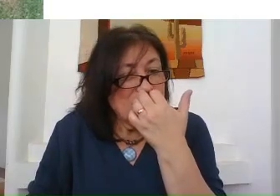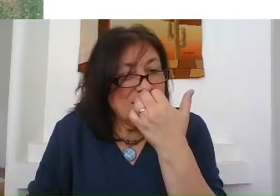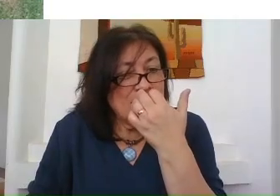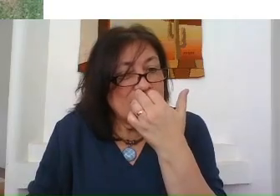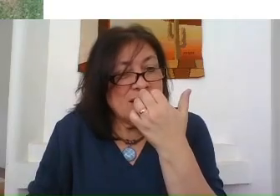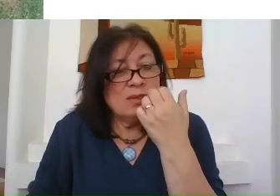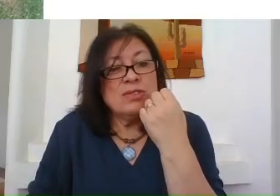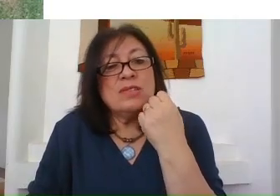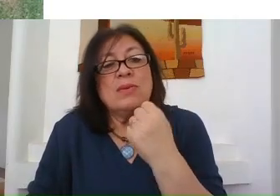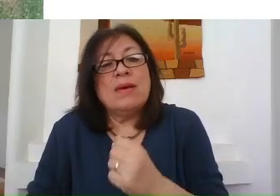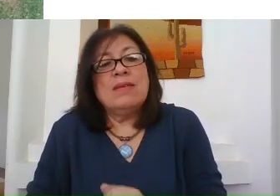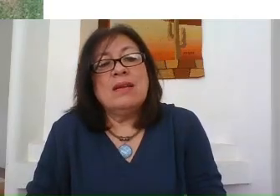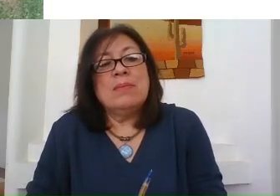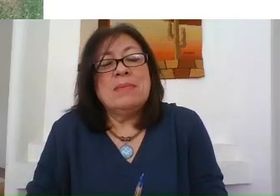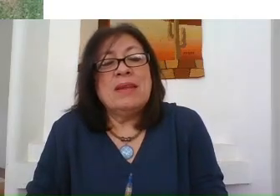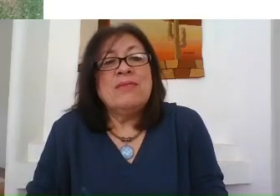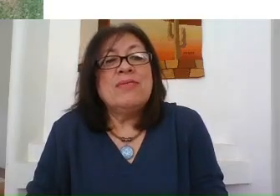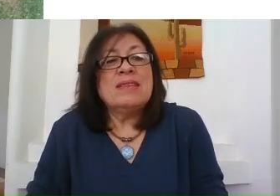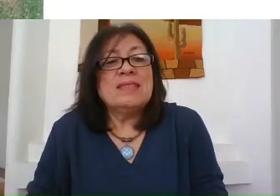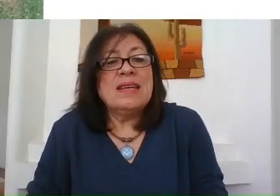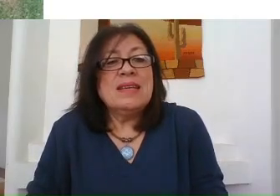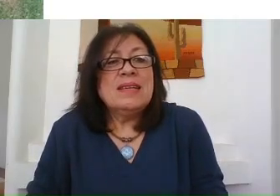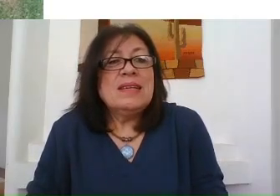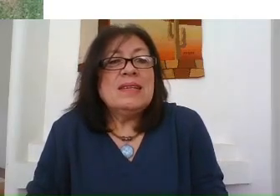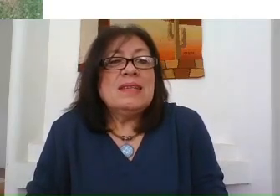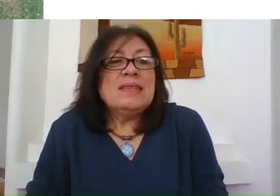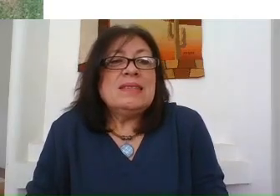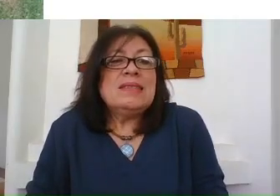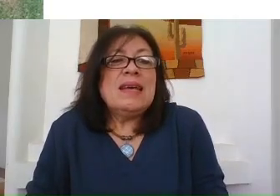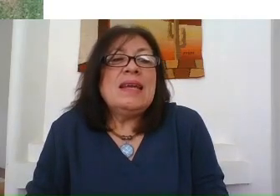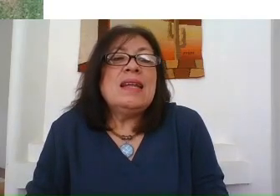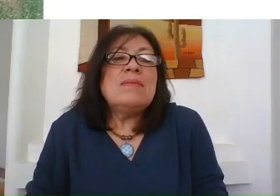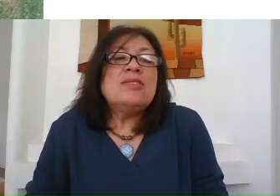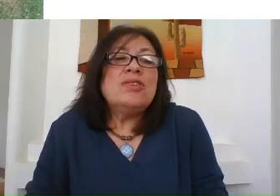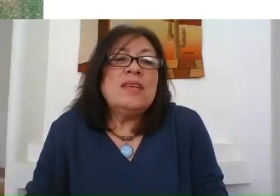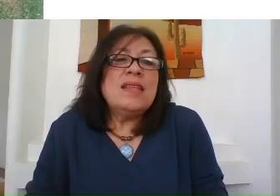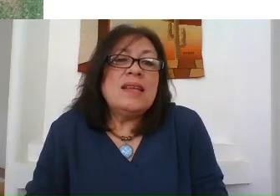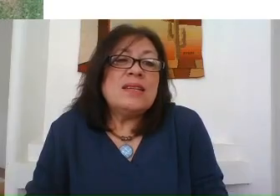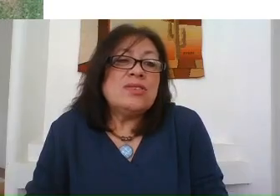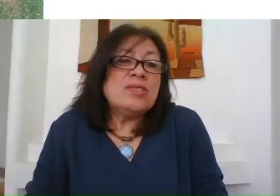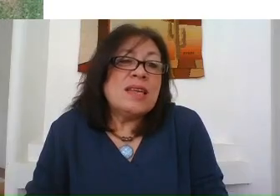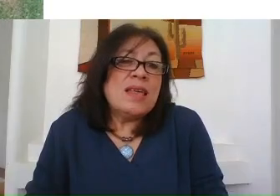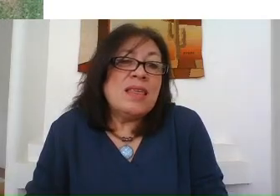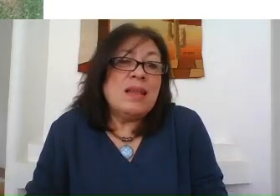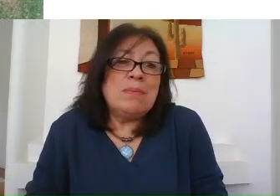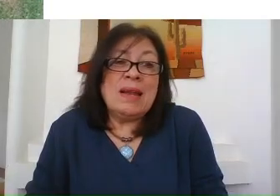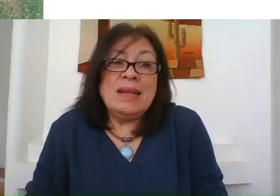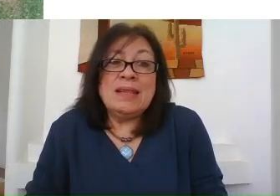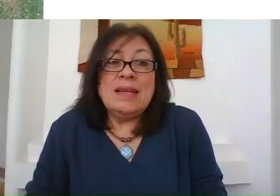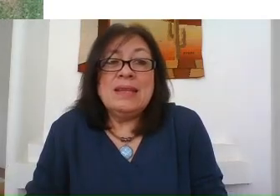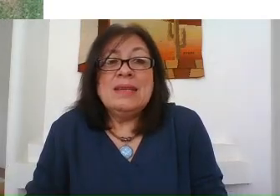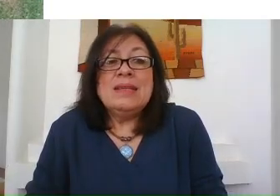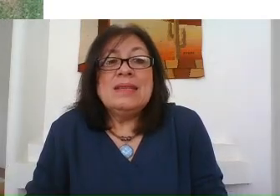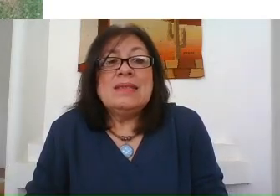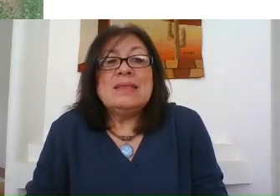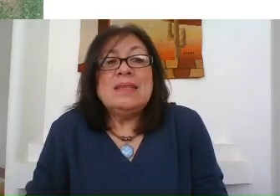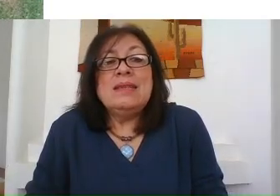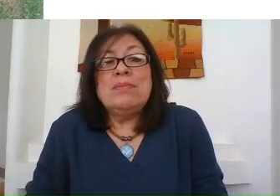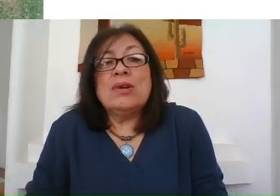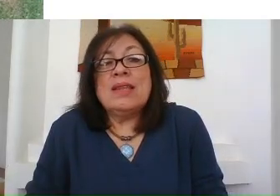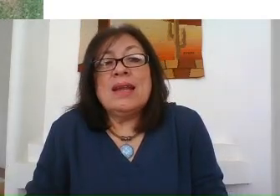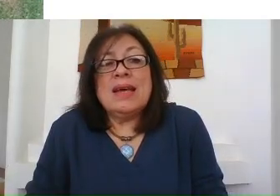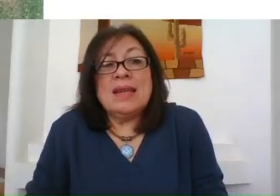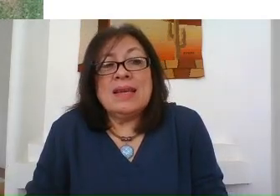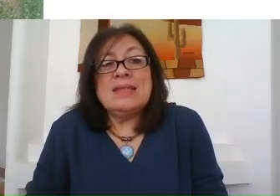Geografía Social del Desarrollo Saludable en la Primera Infancia, dice, en la mayoría de las sociedades del planeta,